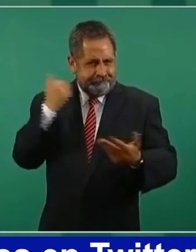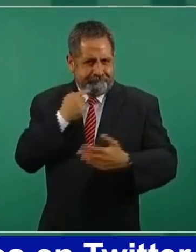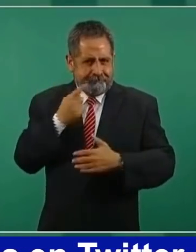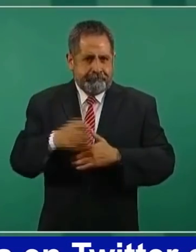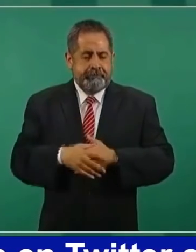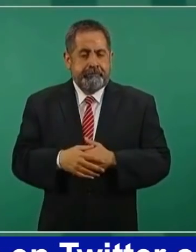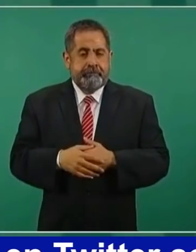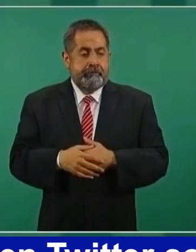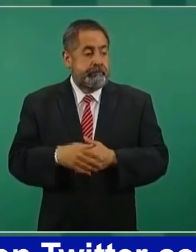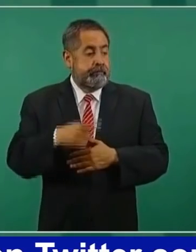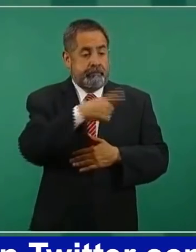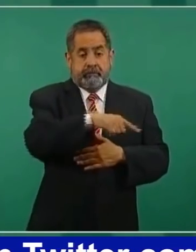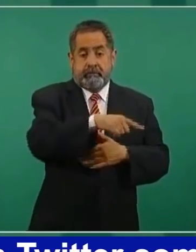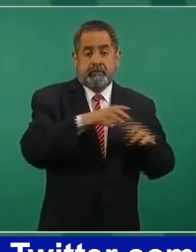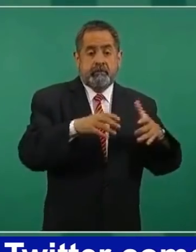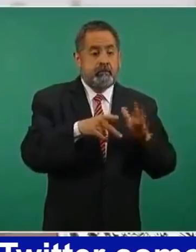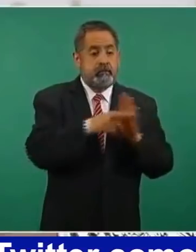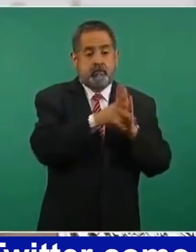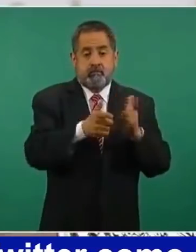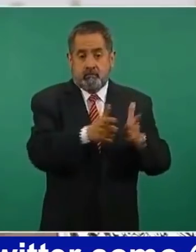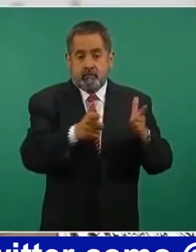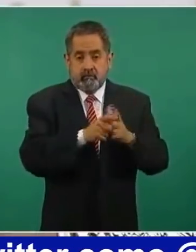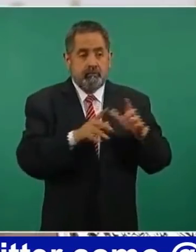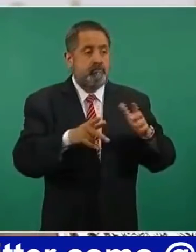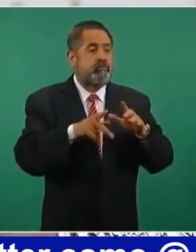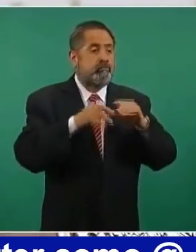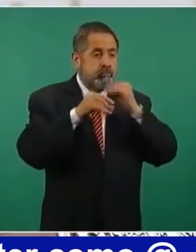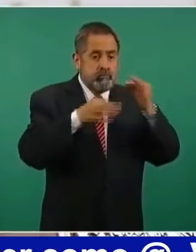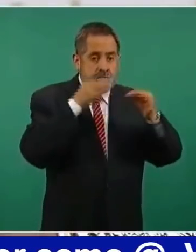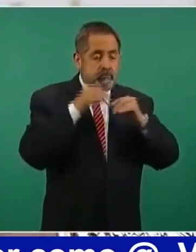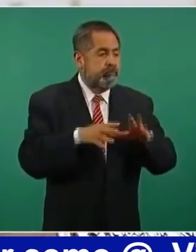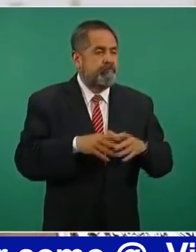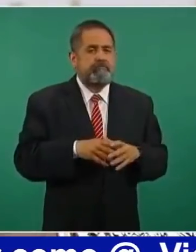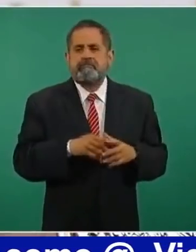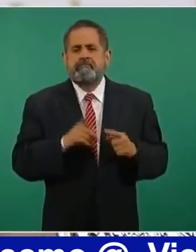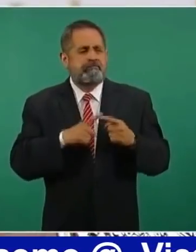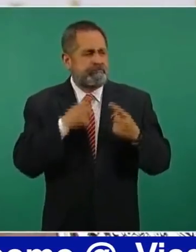que llegan a imponer autoridades.